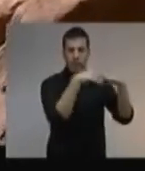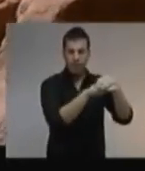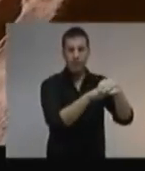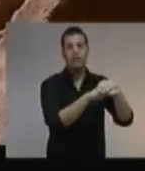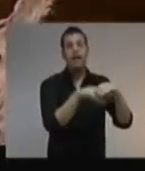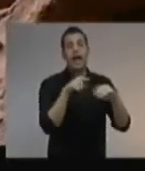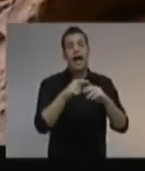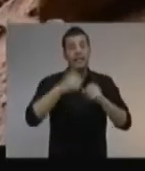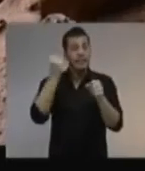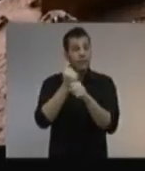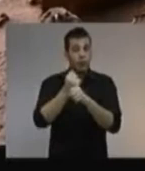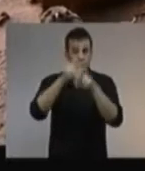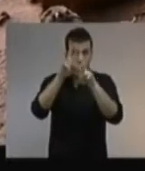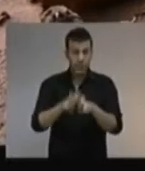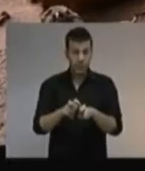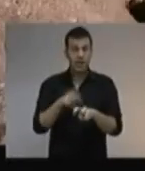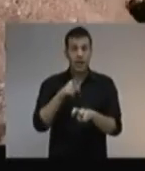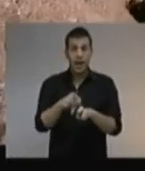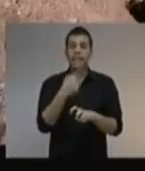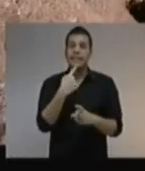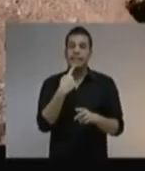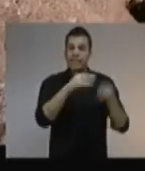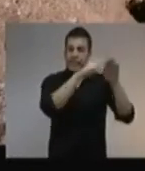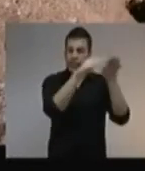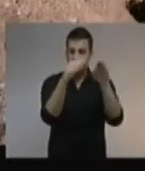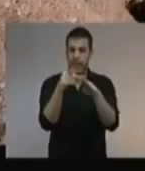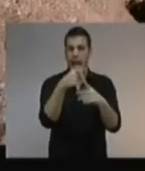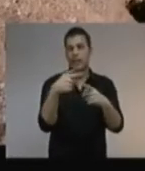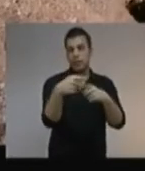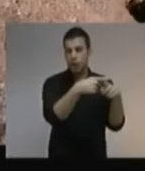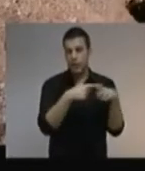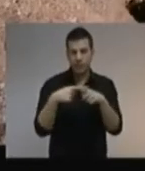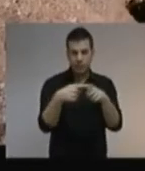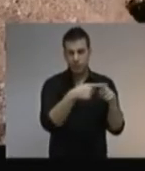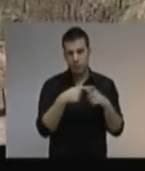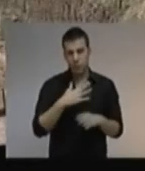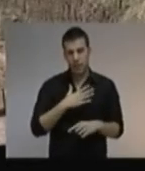Los últimos trabajos de investigación apuntan a que estos graneros eran de propiedad colectiva.